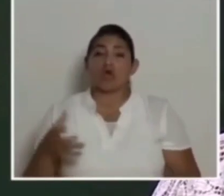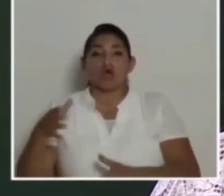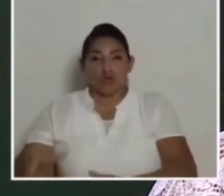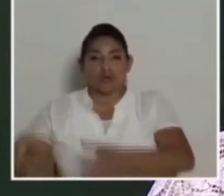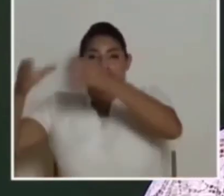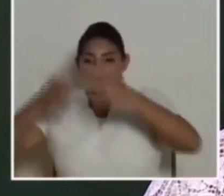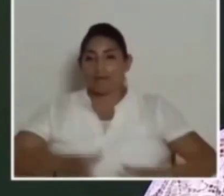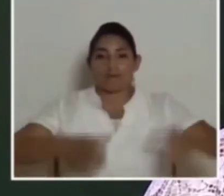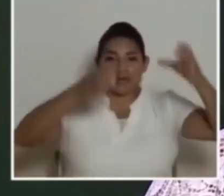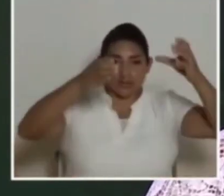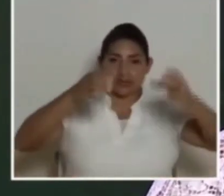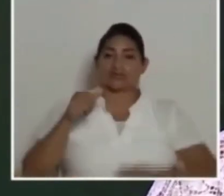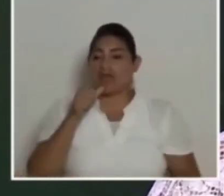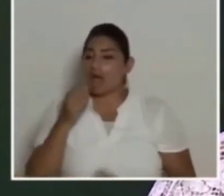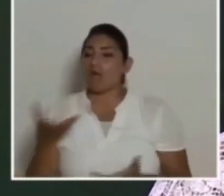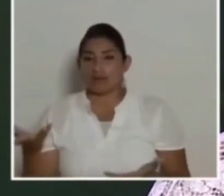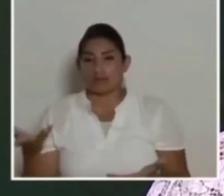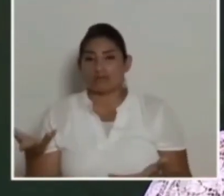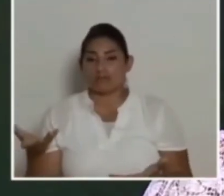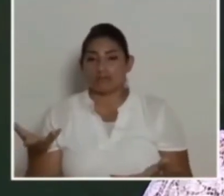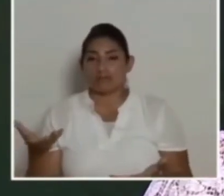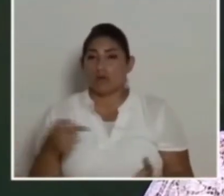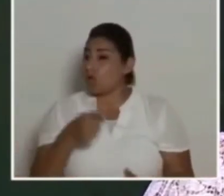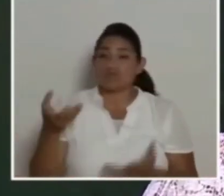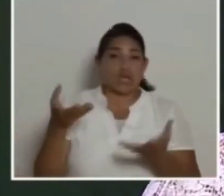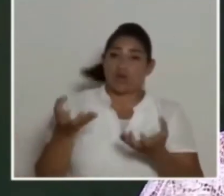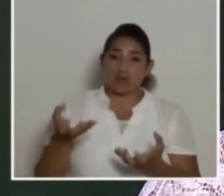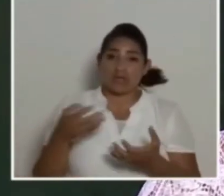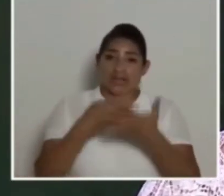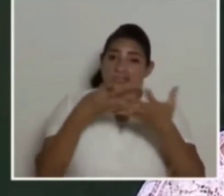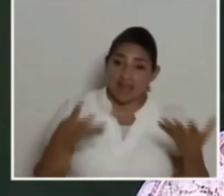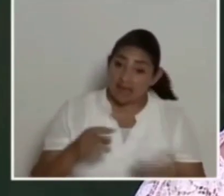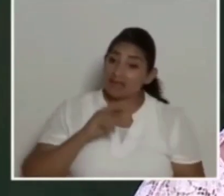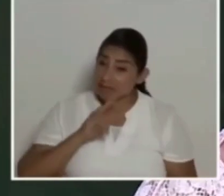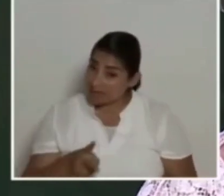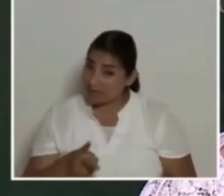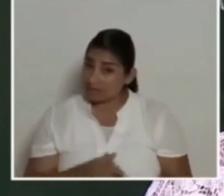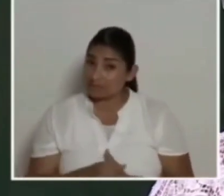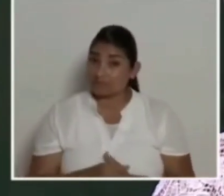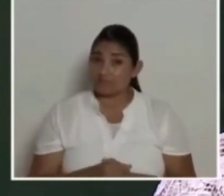van a poner esas instalaciones. Usted no quiere que él esté en la cárcel, ¿verdad?